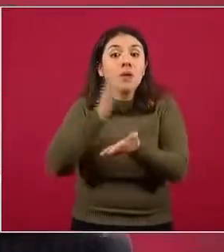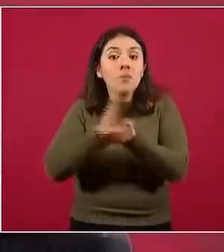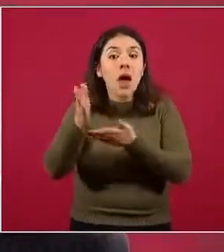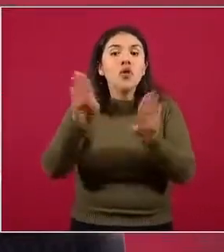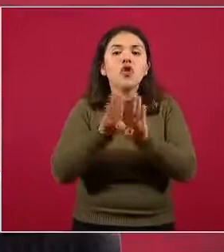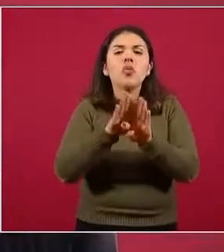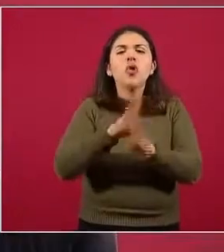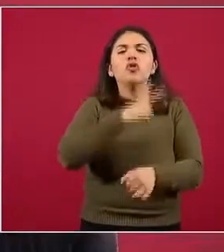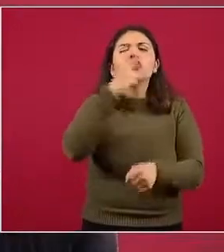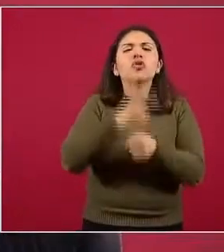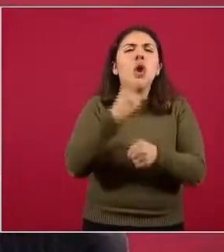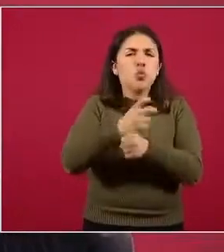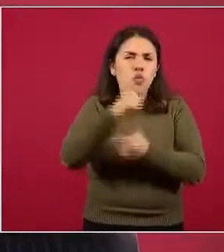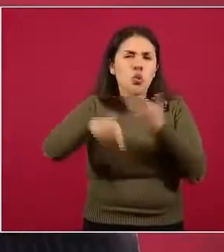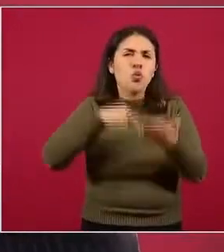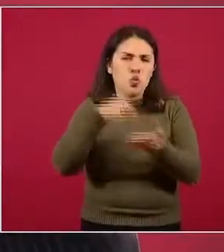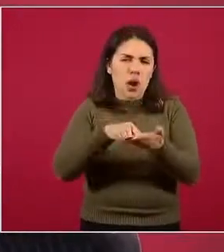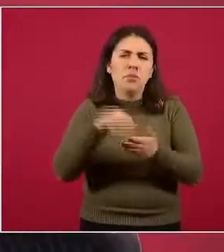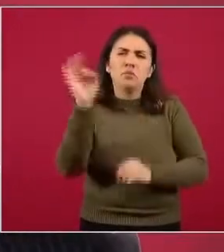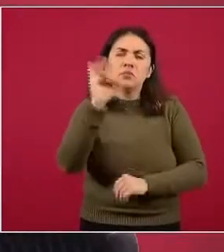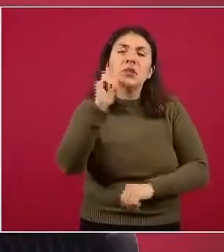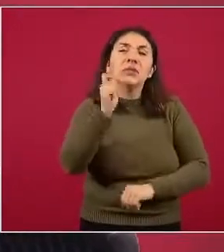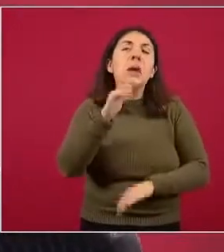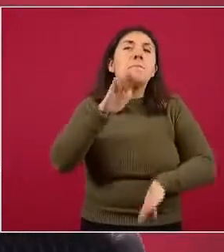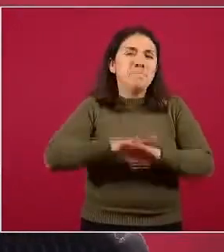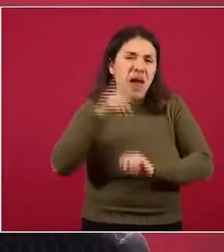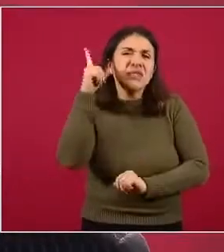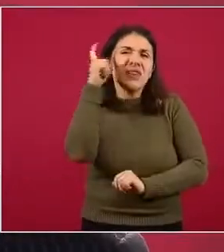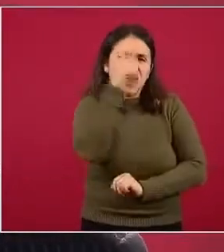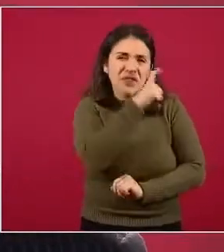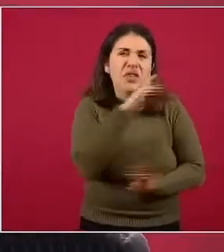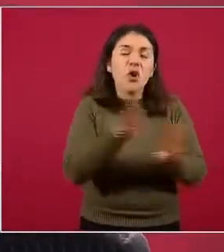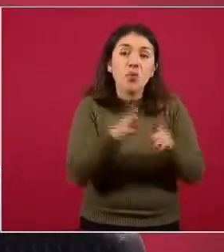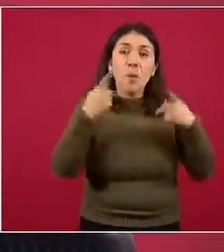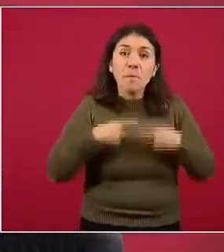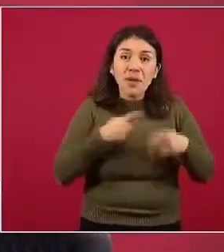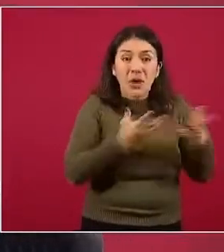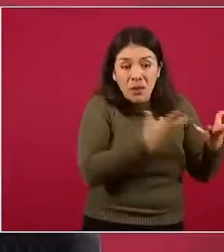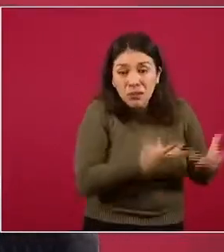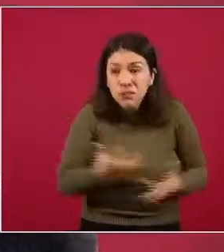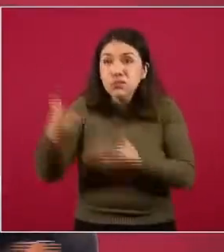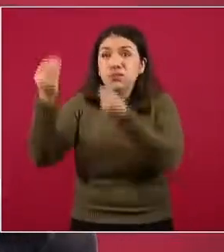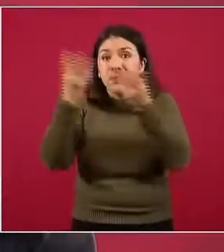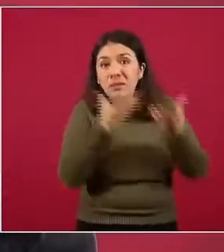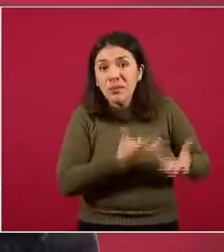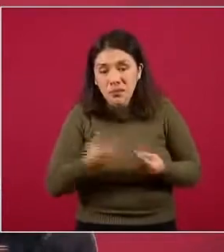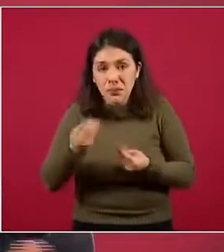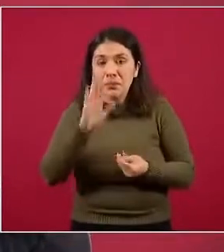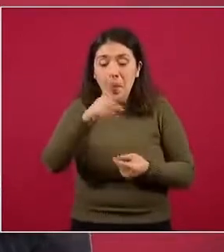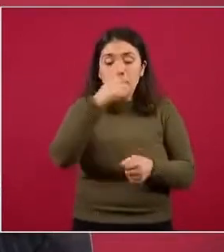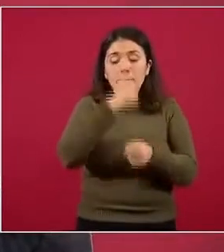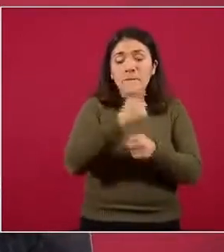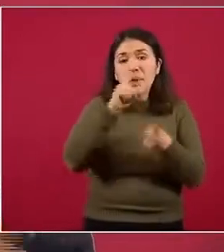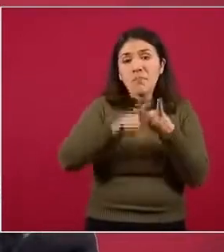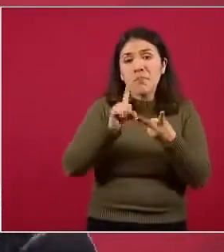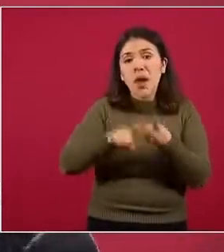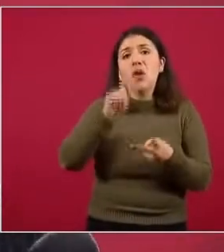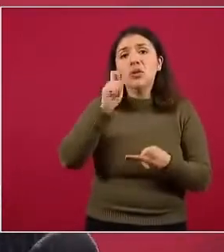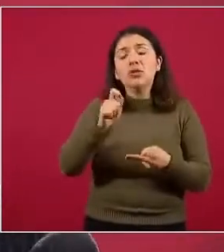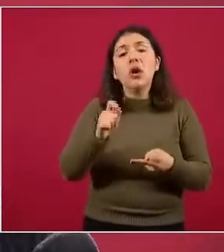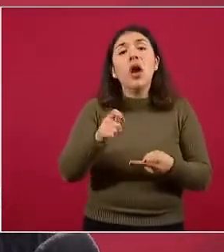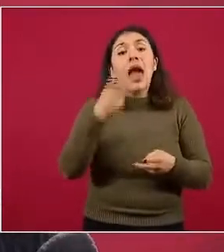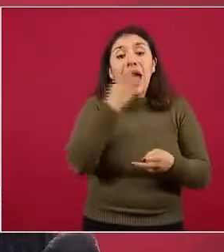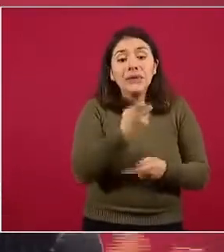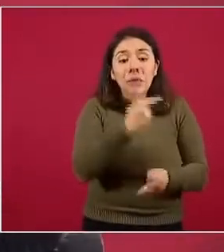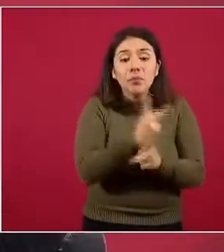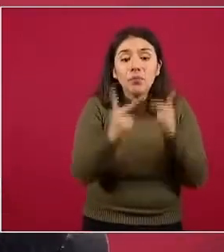de segunda instancia, dado que es más complejo movilizar personas, y el de primera instancia sería movilizar el propio